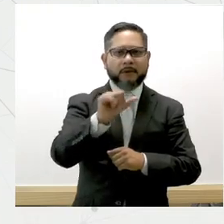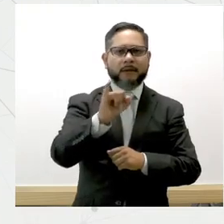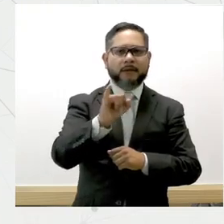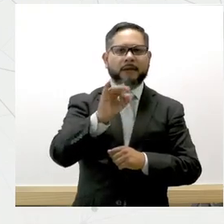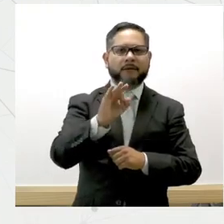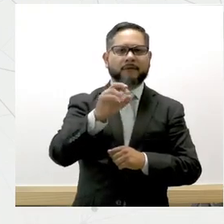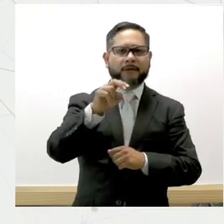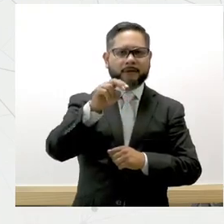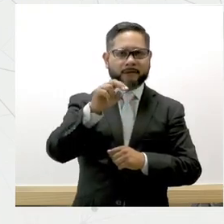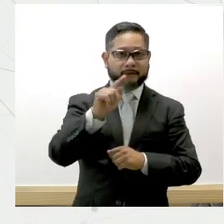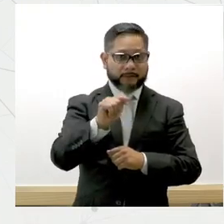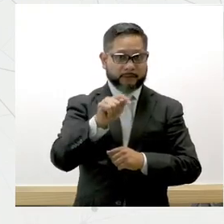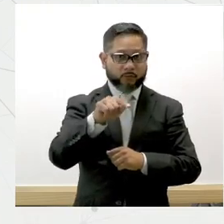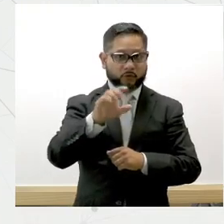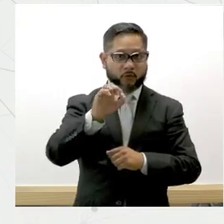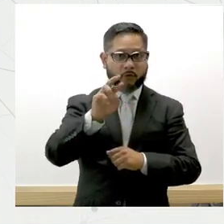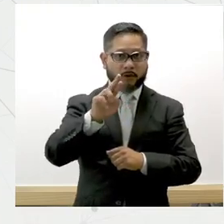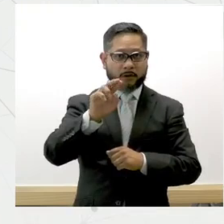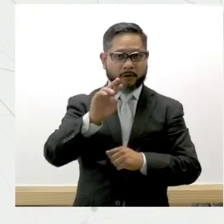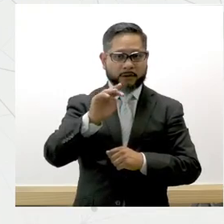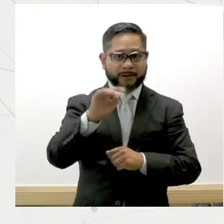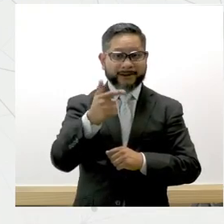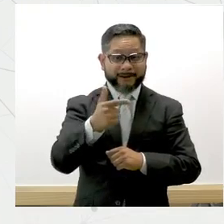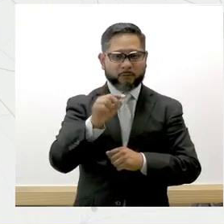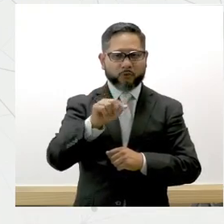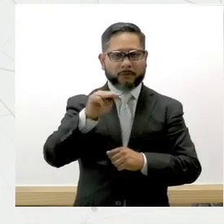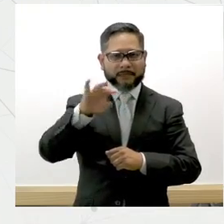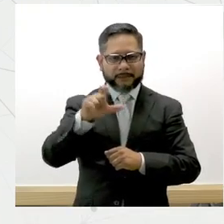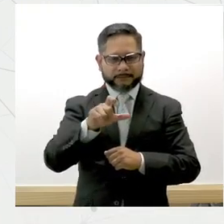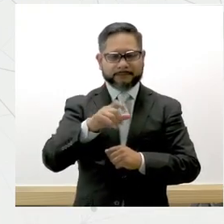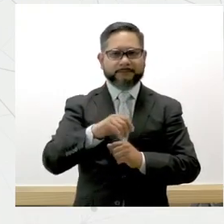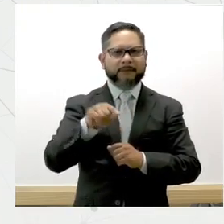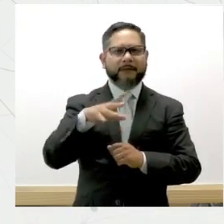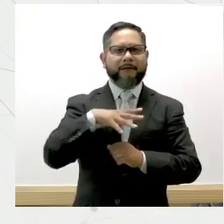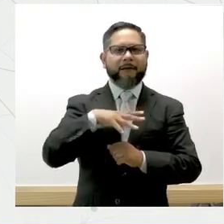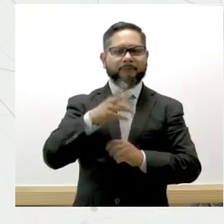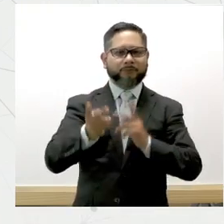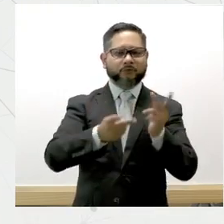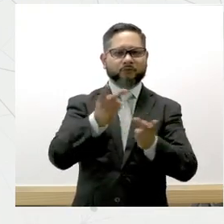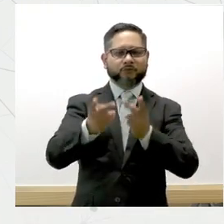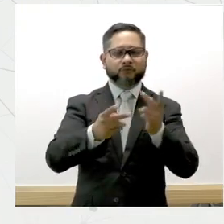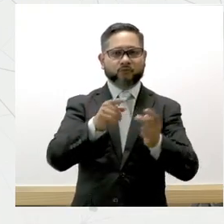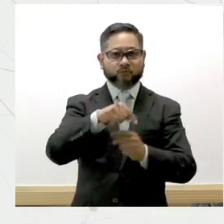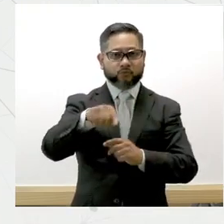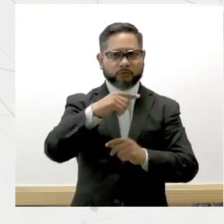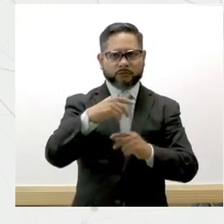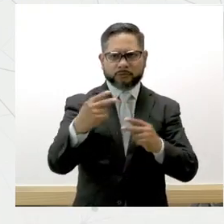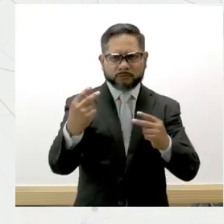expertasquetransforman@ift.org.mx. Y bueno, pues ya tenemos acá algunas preguntas. Por favor, quienes nos siguen,